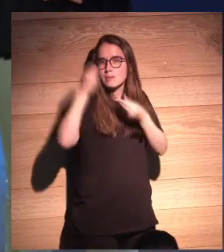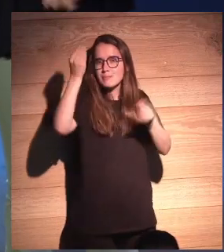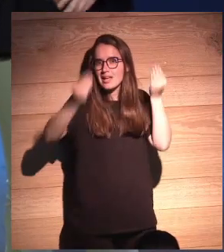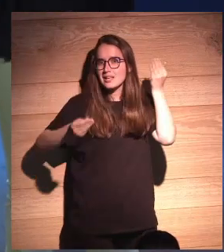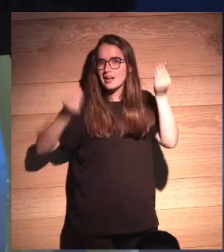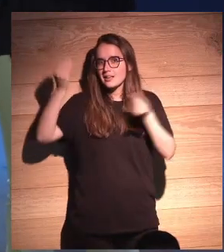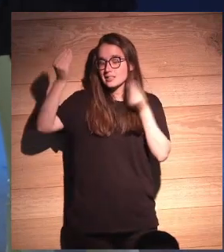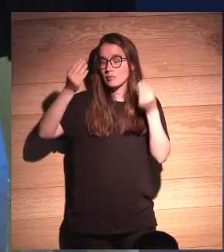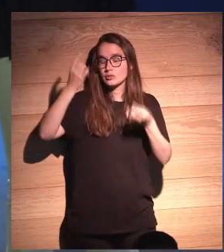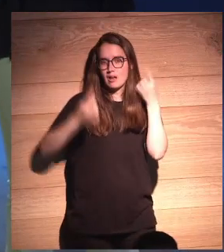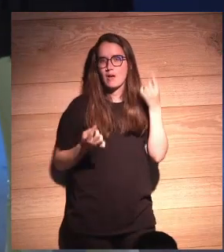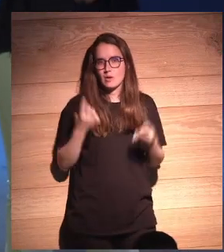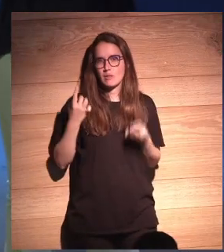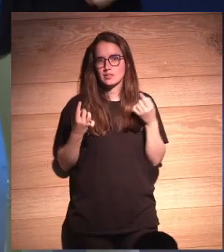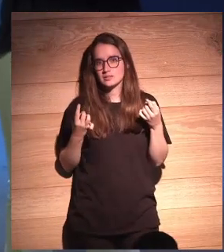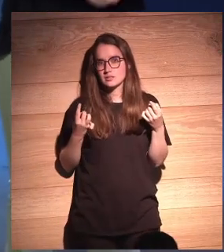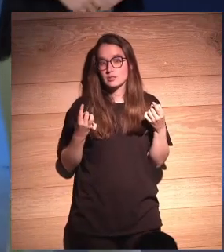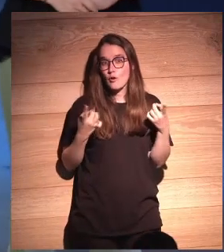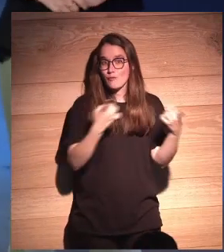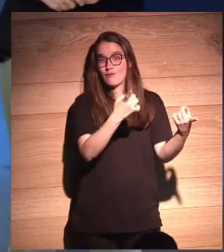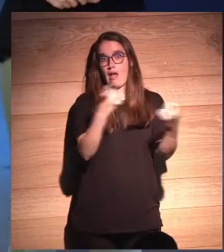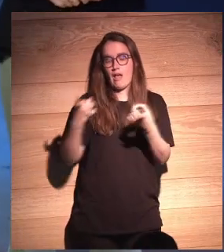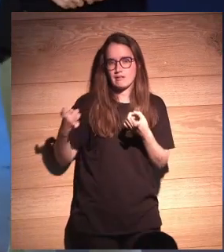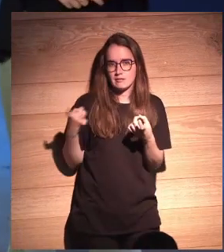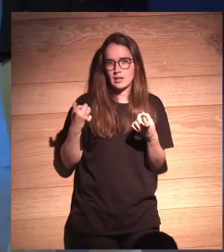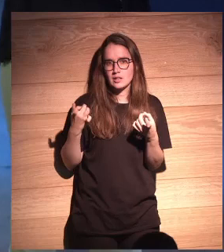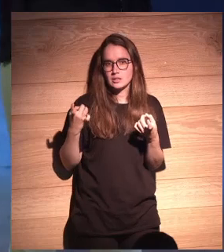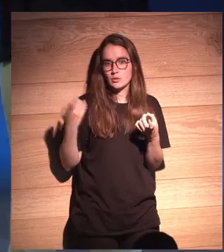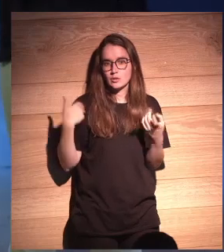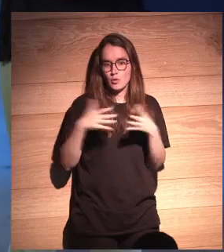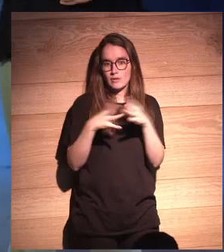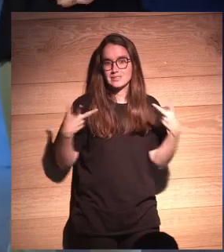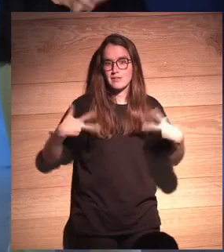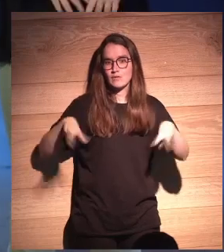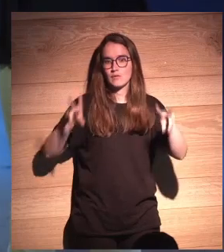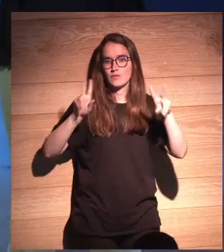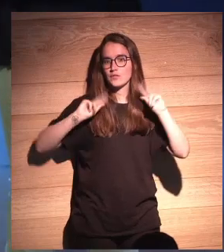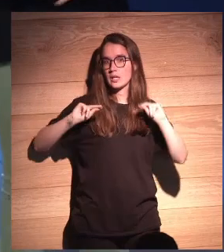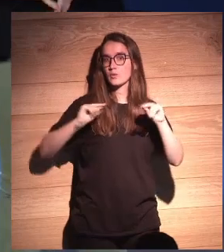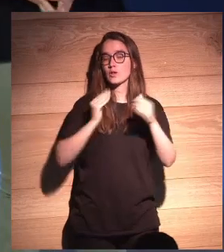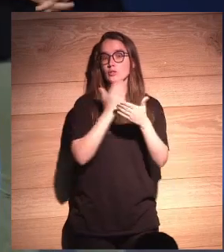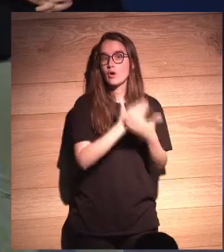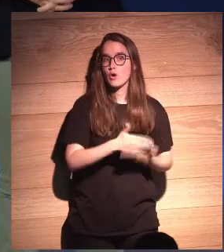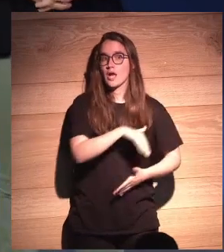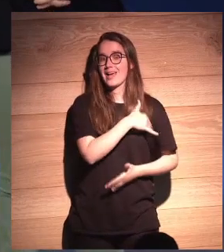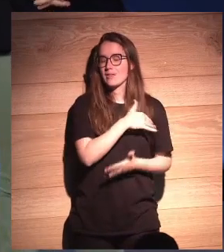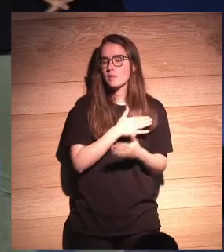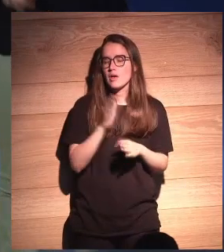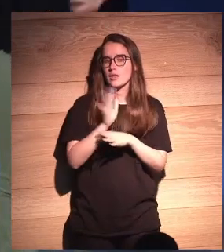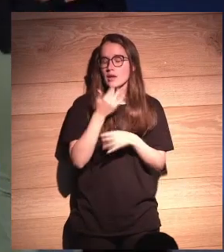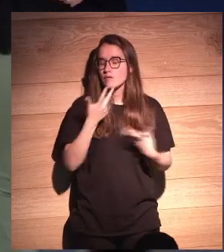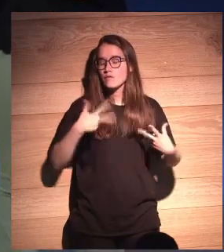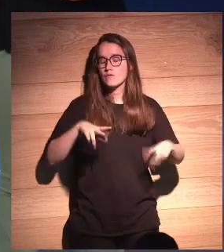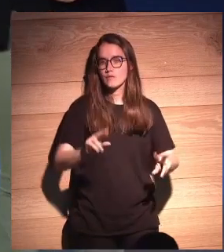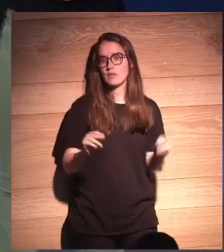creemos que esto es a veces lo que termina faltando, ¿no? Cuando sales de la universidad o cuando sales de la escuela de cine,